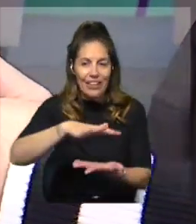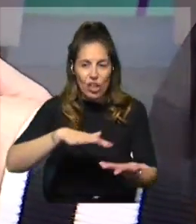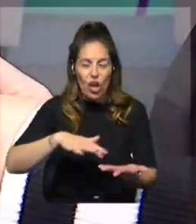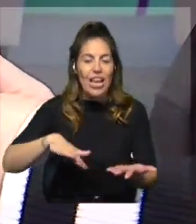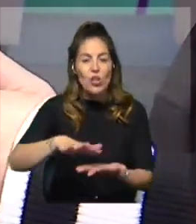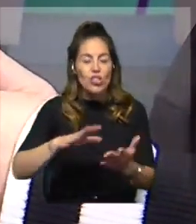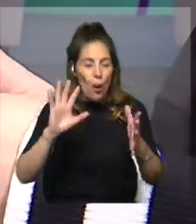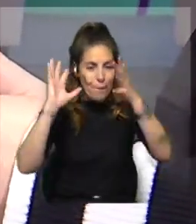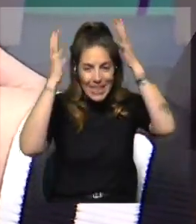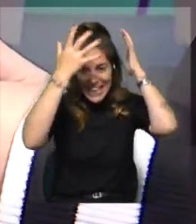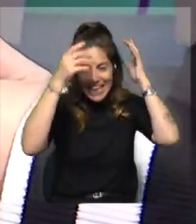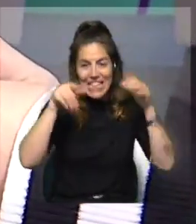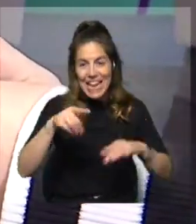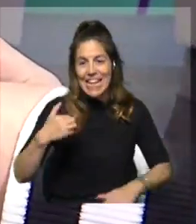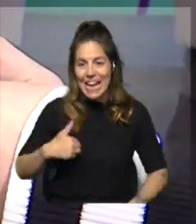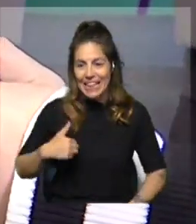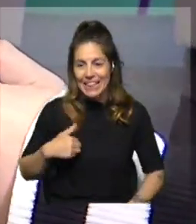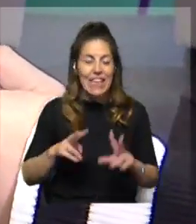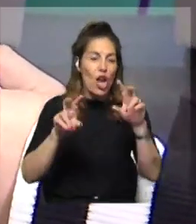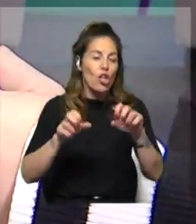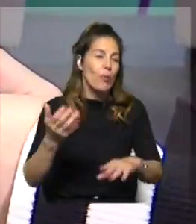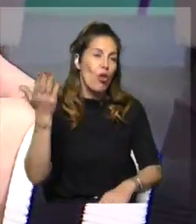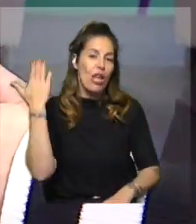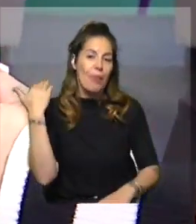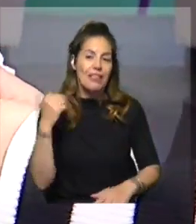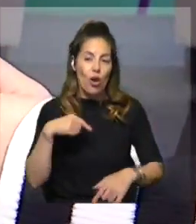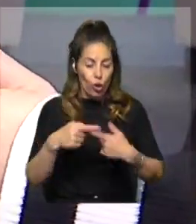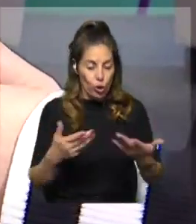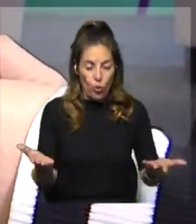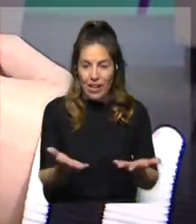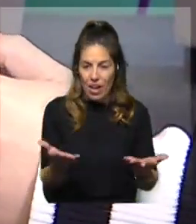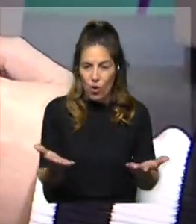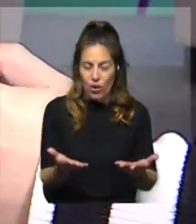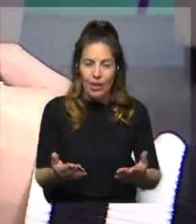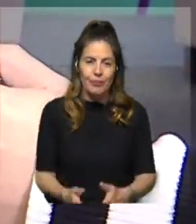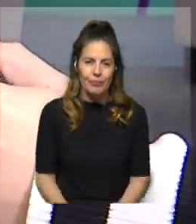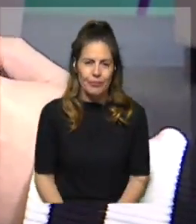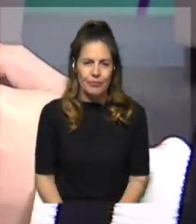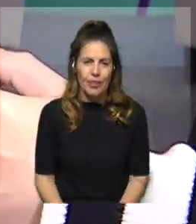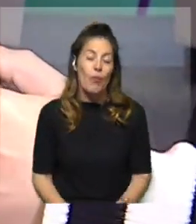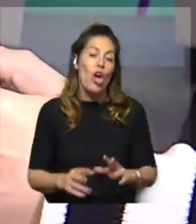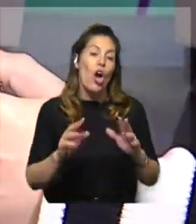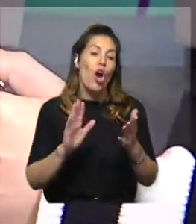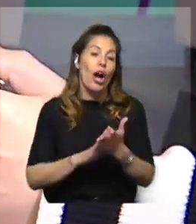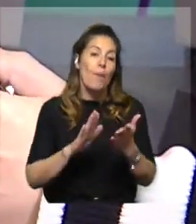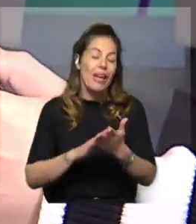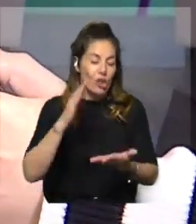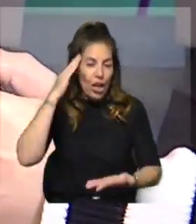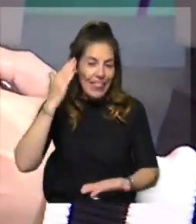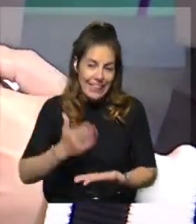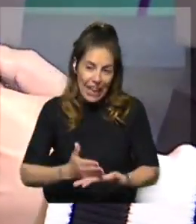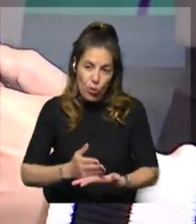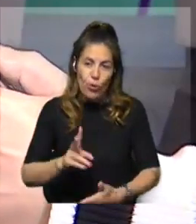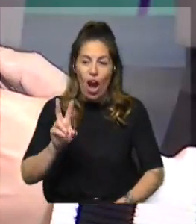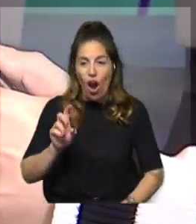con Milei en Argentina, en los temas del pasado que siguen presentes? Y bueno, con respecto a la dictadura,